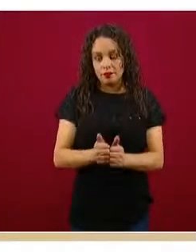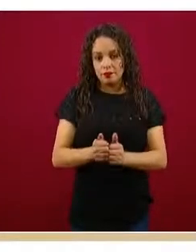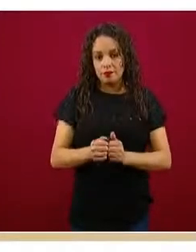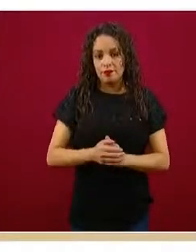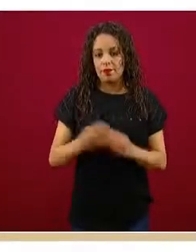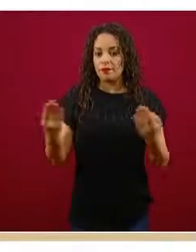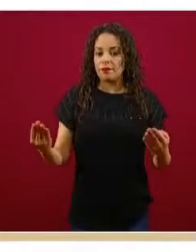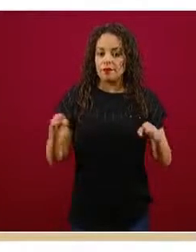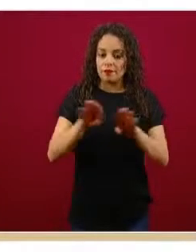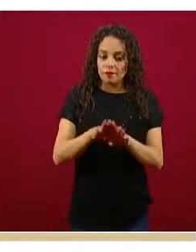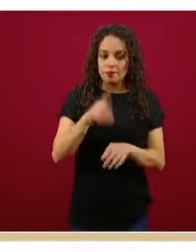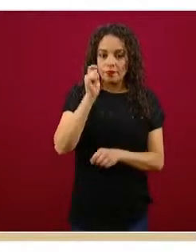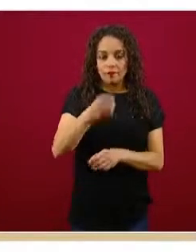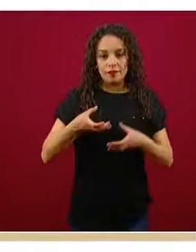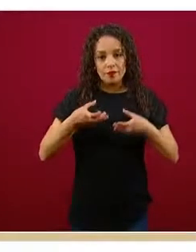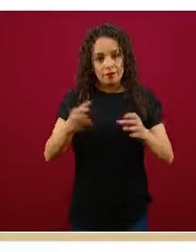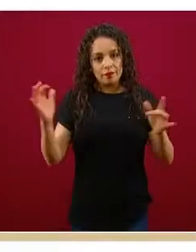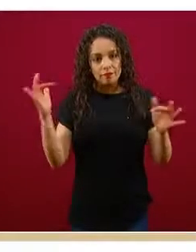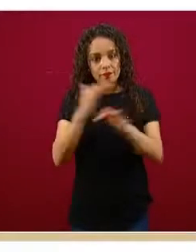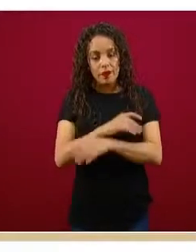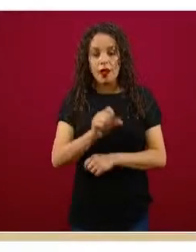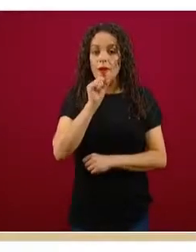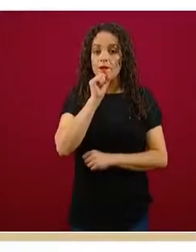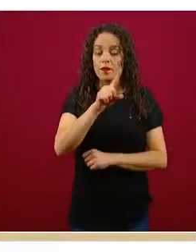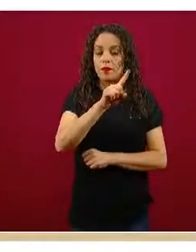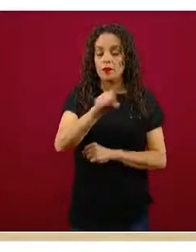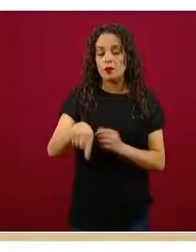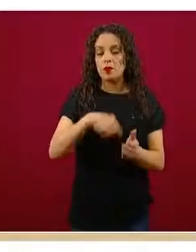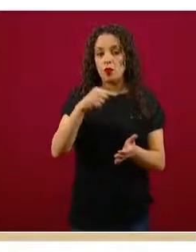públicos, incluyendo los centros comerciales. La siguiente.